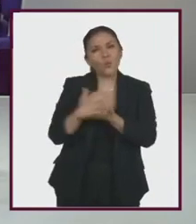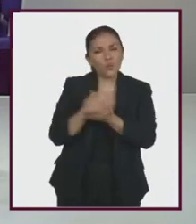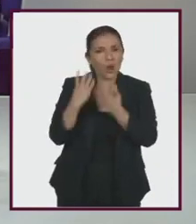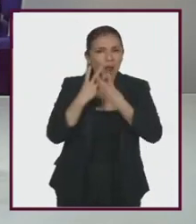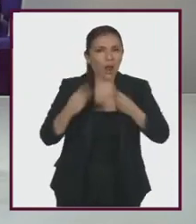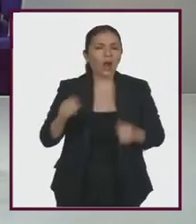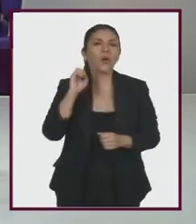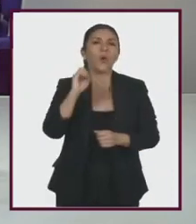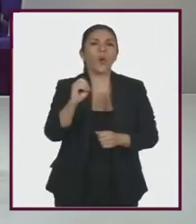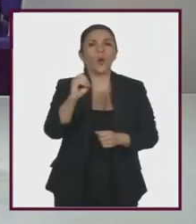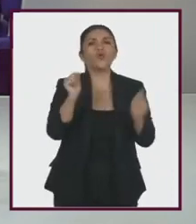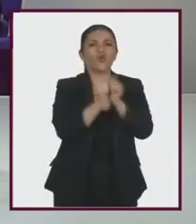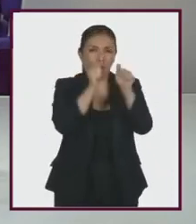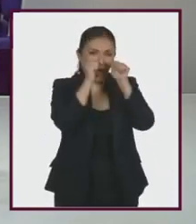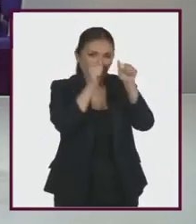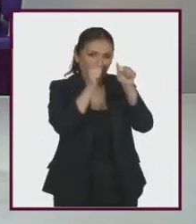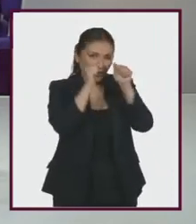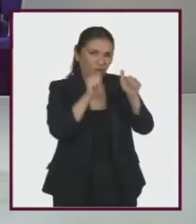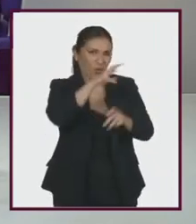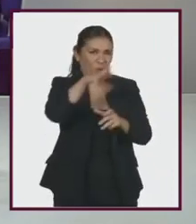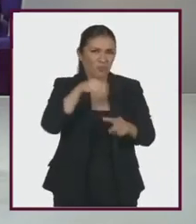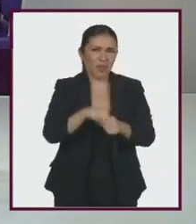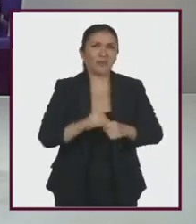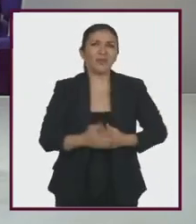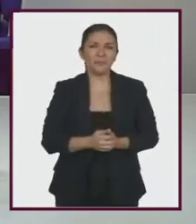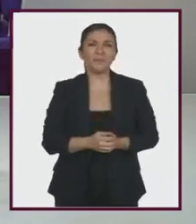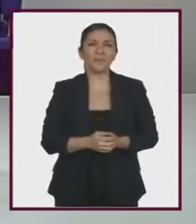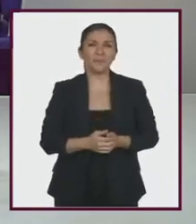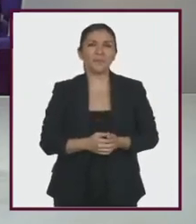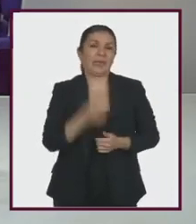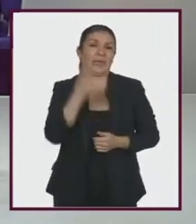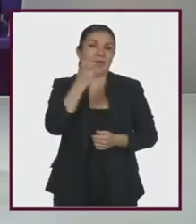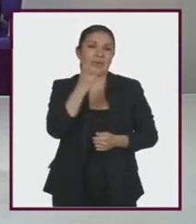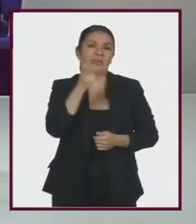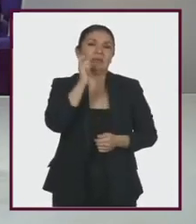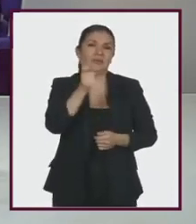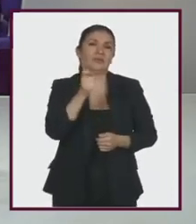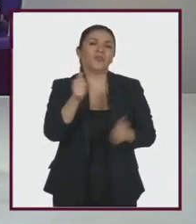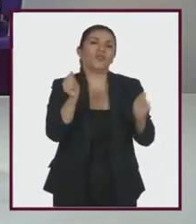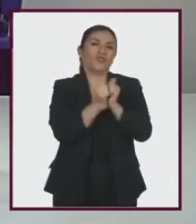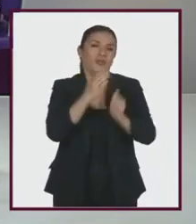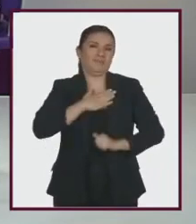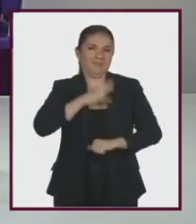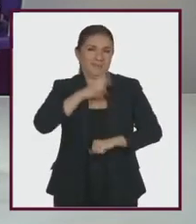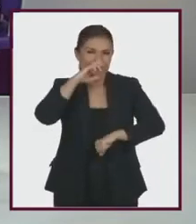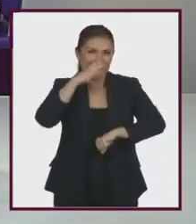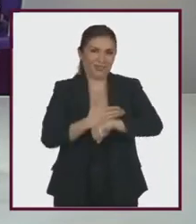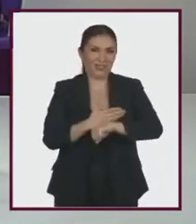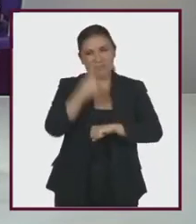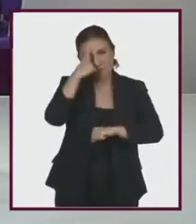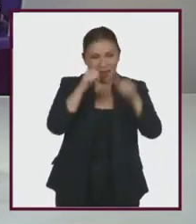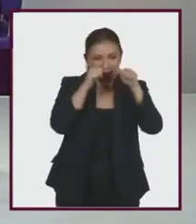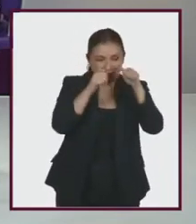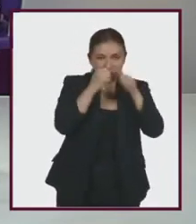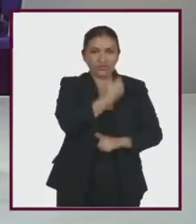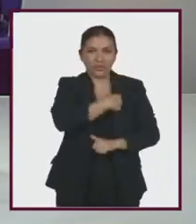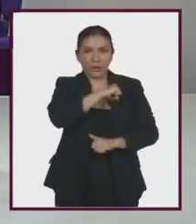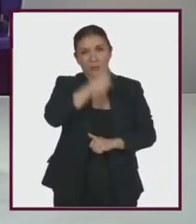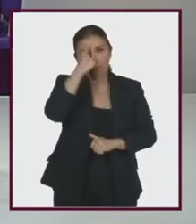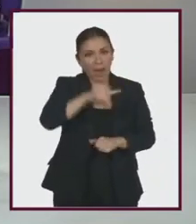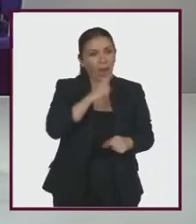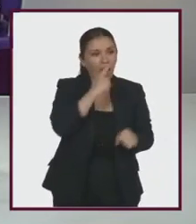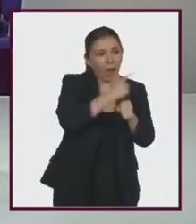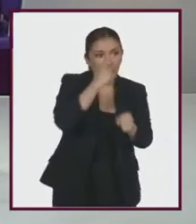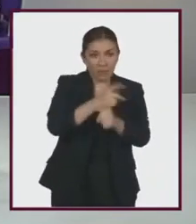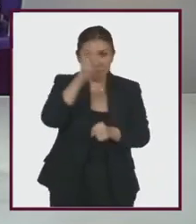a una atención como tal, ¿no? Ahí es donde entramos los servidores de salud a poder identificar si